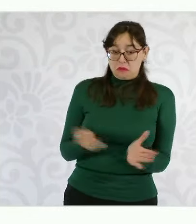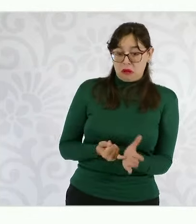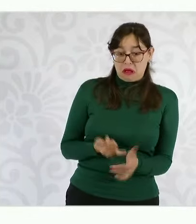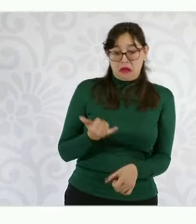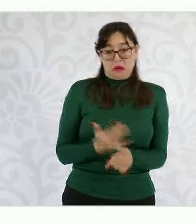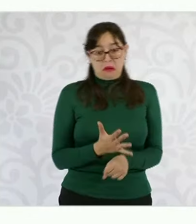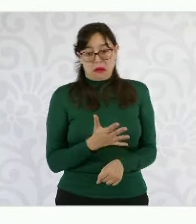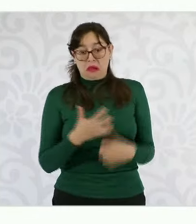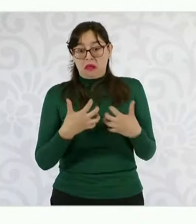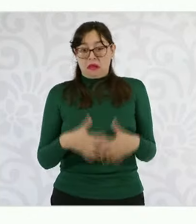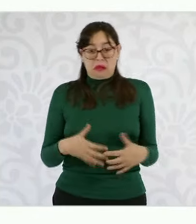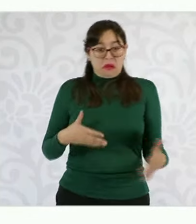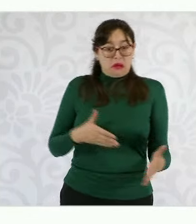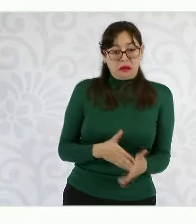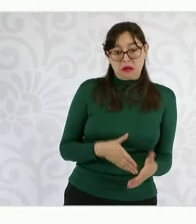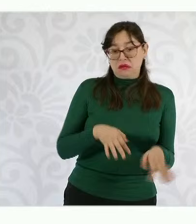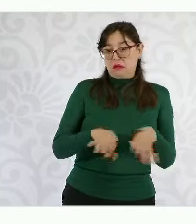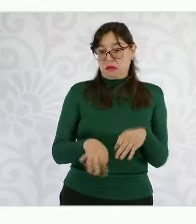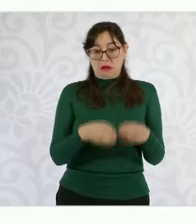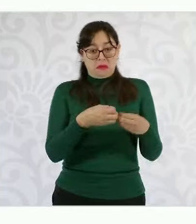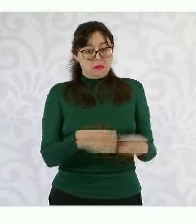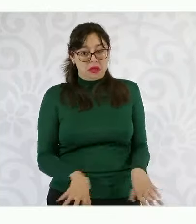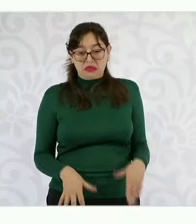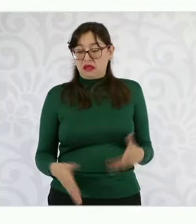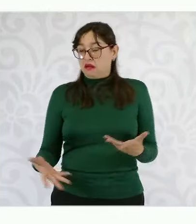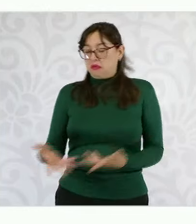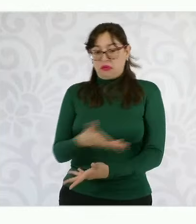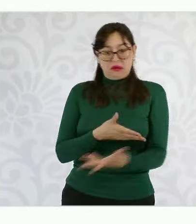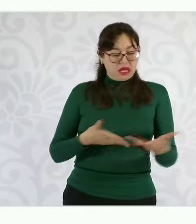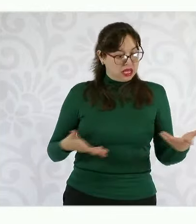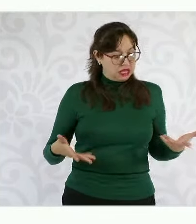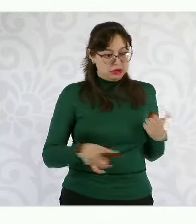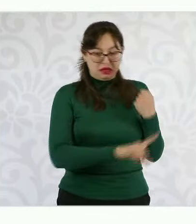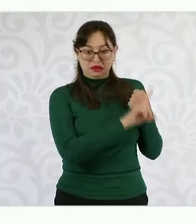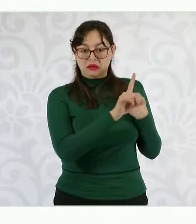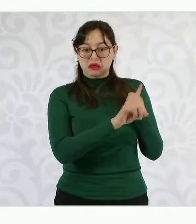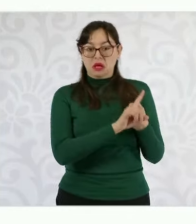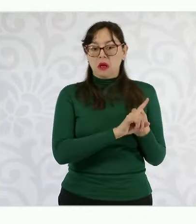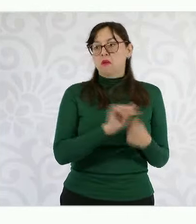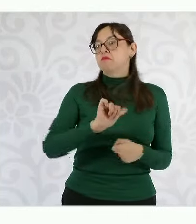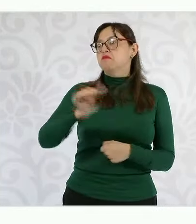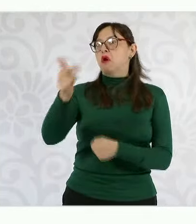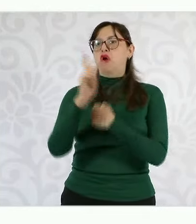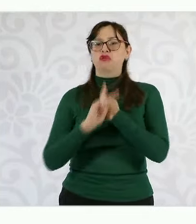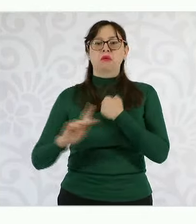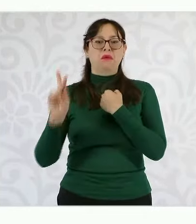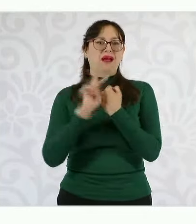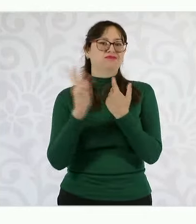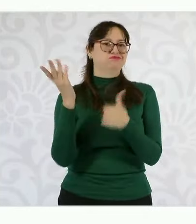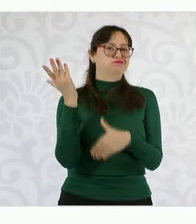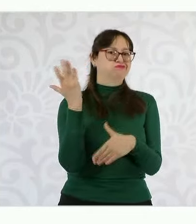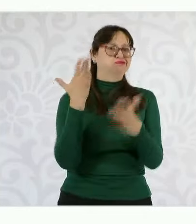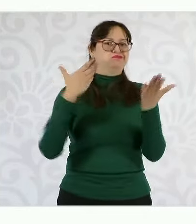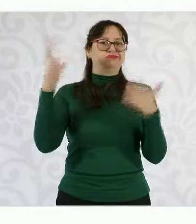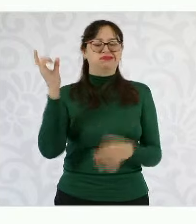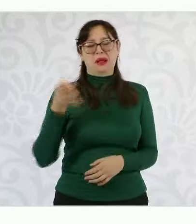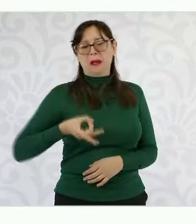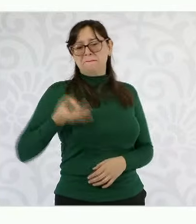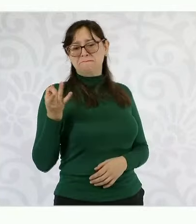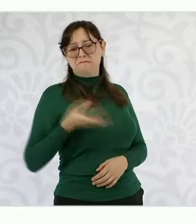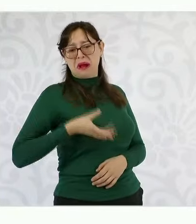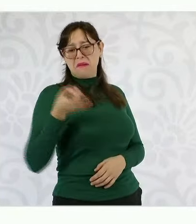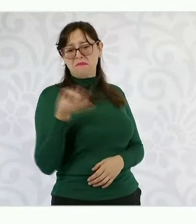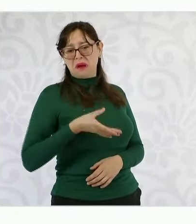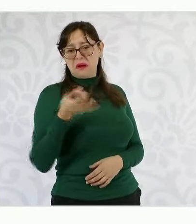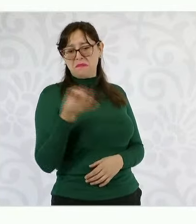industrias, hacen que se pierdan empleos, se pierde la competitividad y se afecta tanto a Estados Unidos en primerísimo lugar, pero también